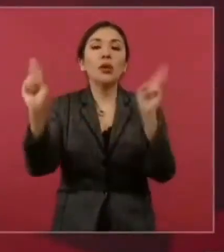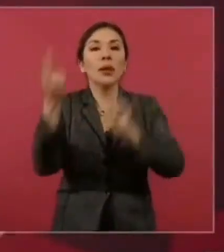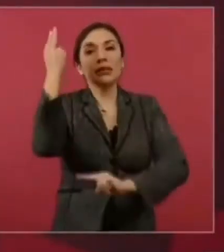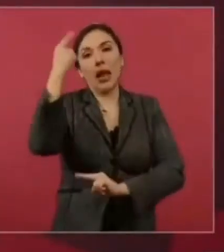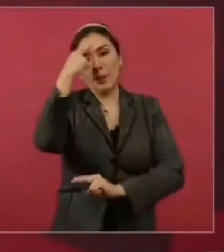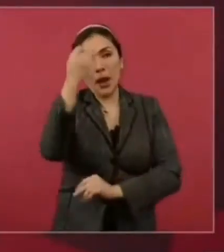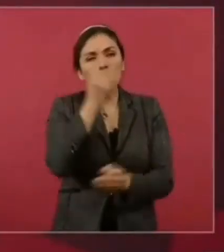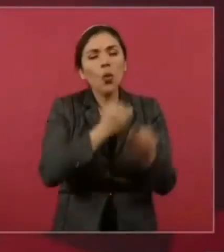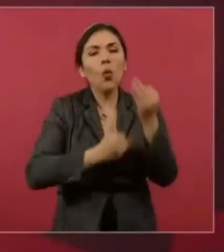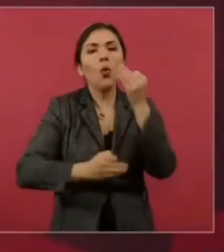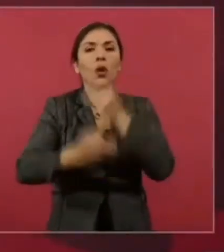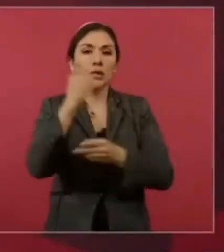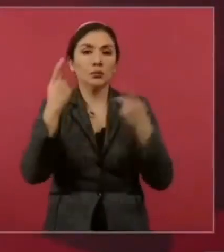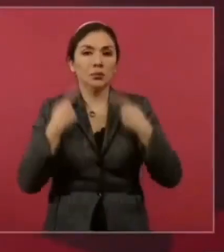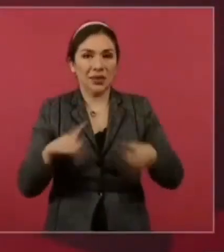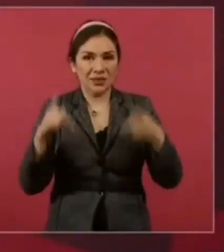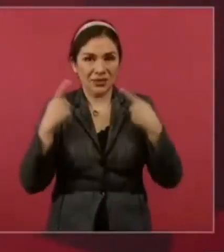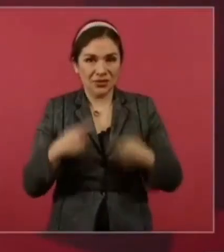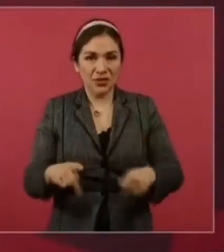universales.